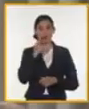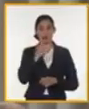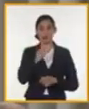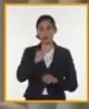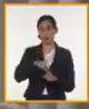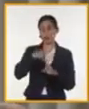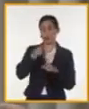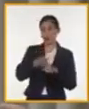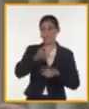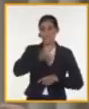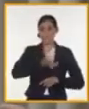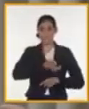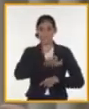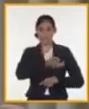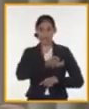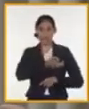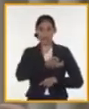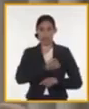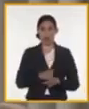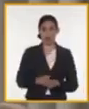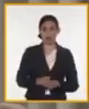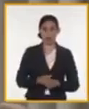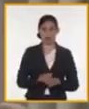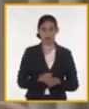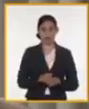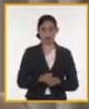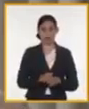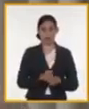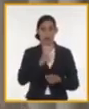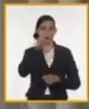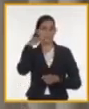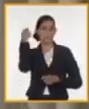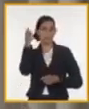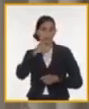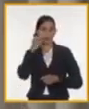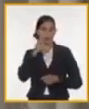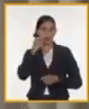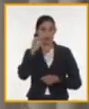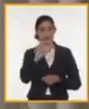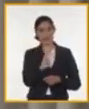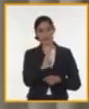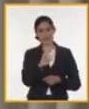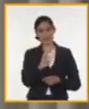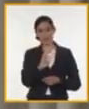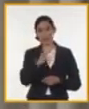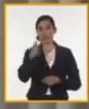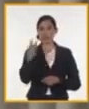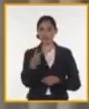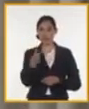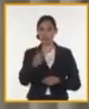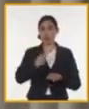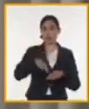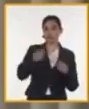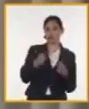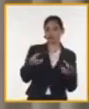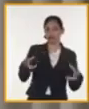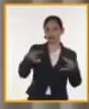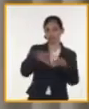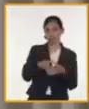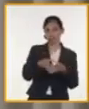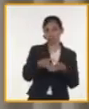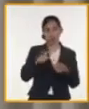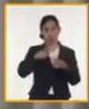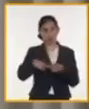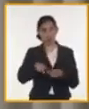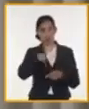las medallas Ignacio Agramonte de tercera y segunda clase, las conmemorativas 40,